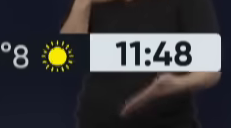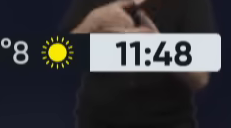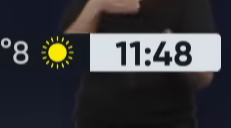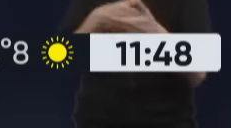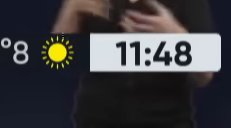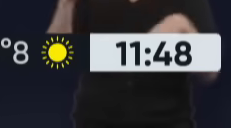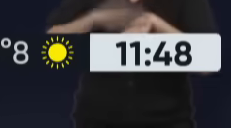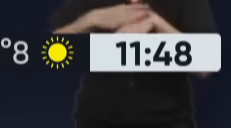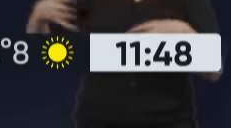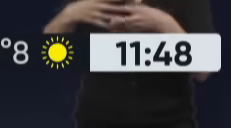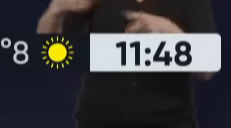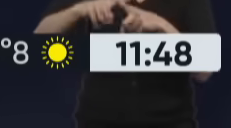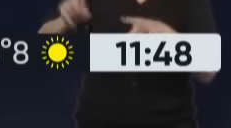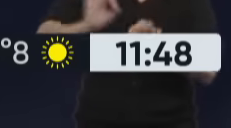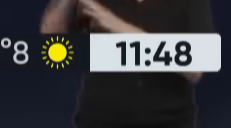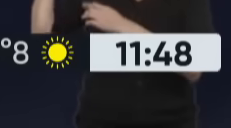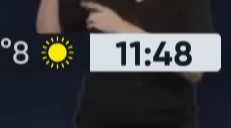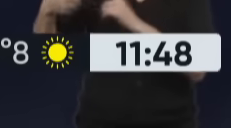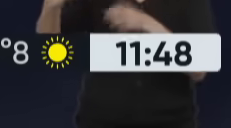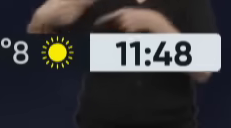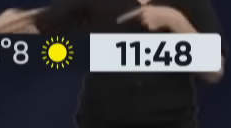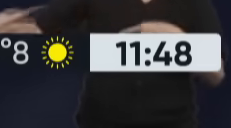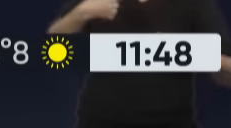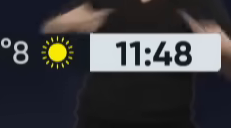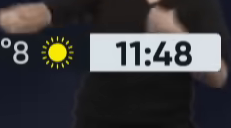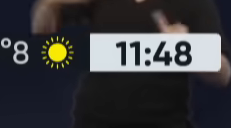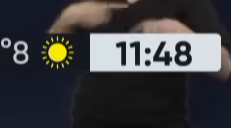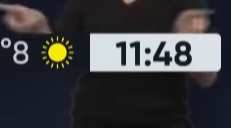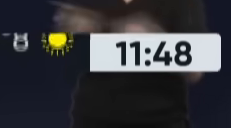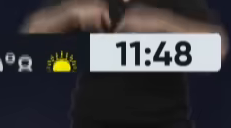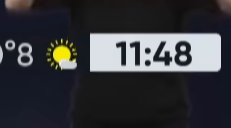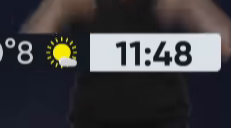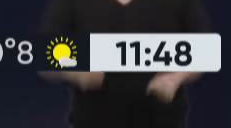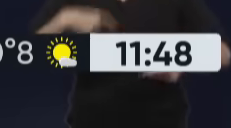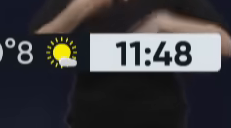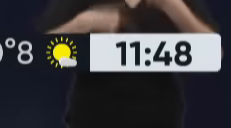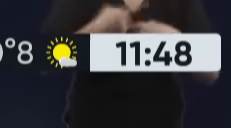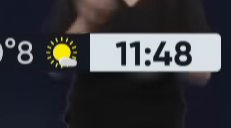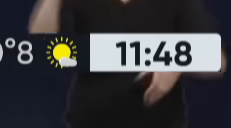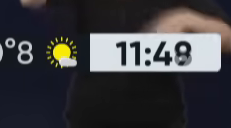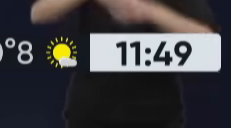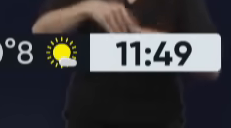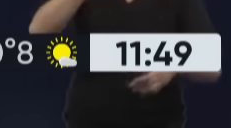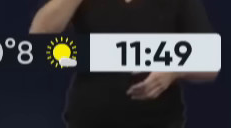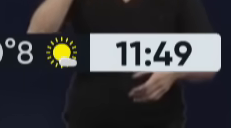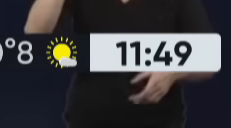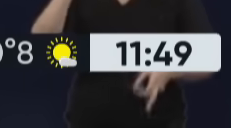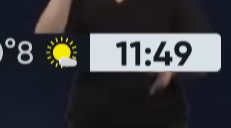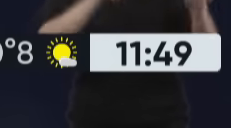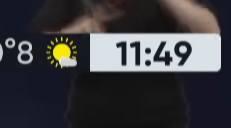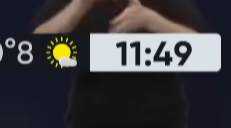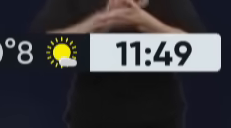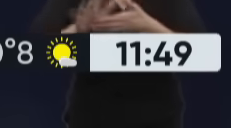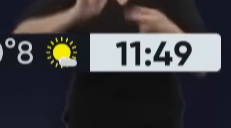como meta reformar y transformar esta CIDE, o bueno, como se venía llamando